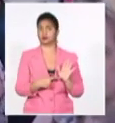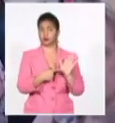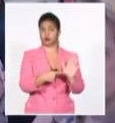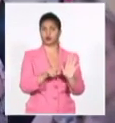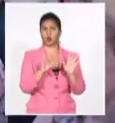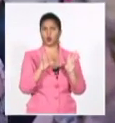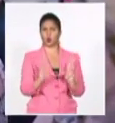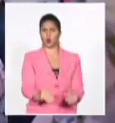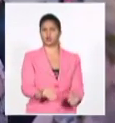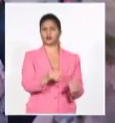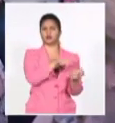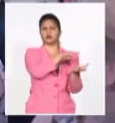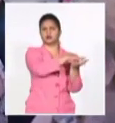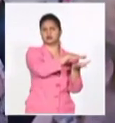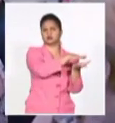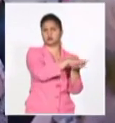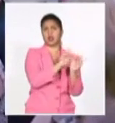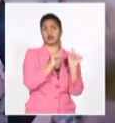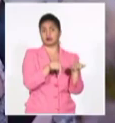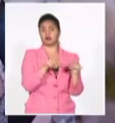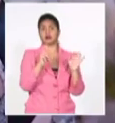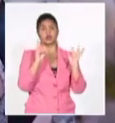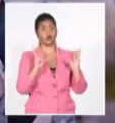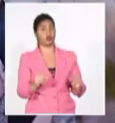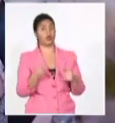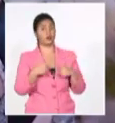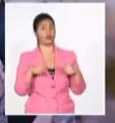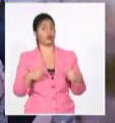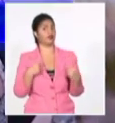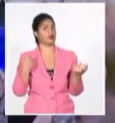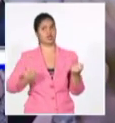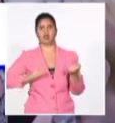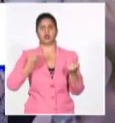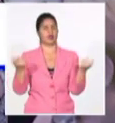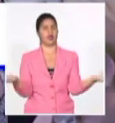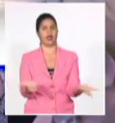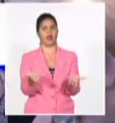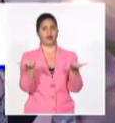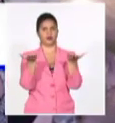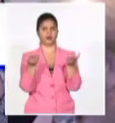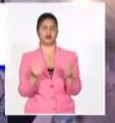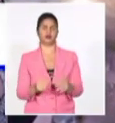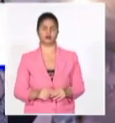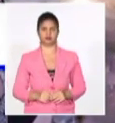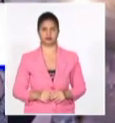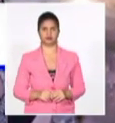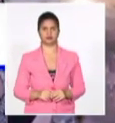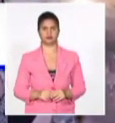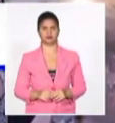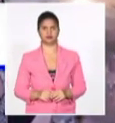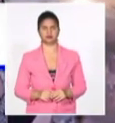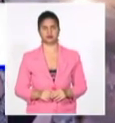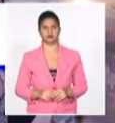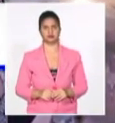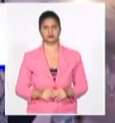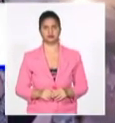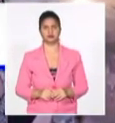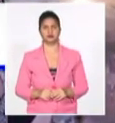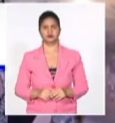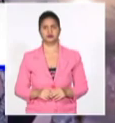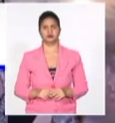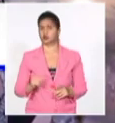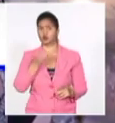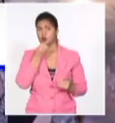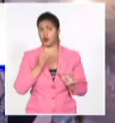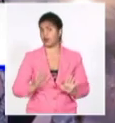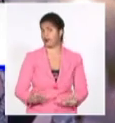Hay resultados, pero la meta alcanzar, por supuesto, es mucho más retadora que lo que hemos logrado